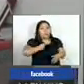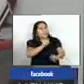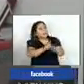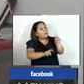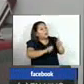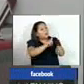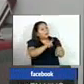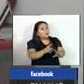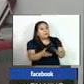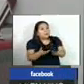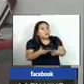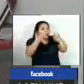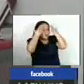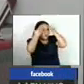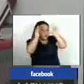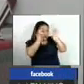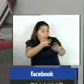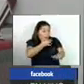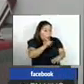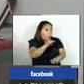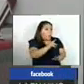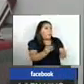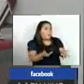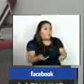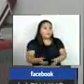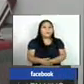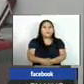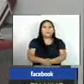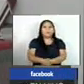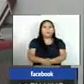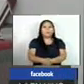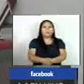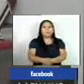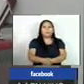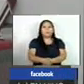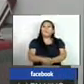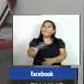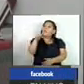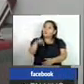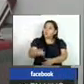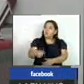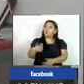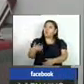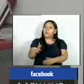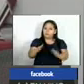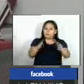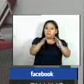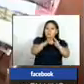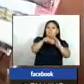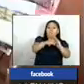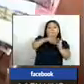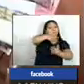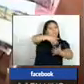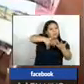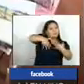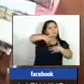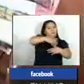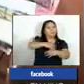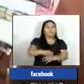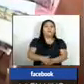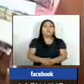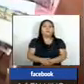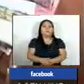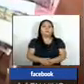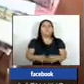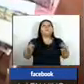preguntábamos, no sabíamos a ciencia cierta cómo le había ido. Pero ahora podemos involucrarnos más. Y no